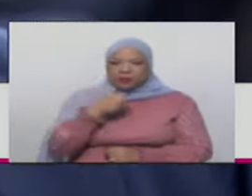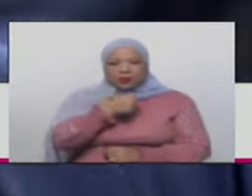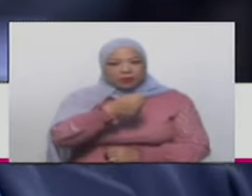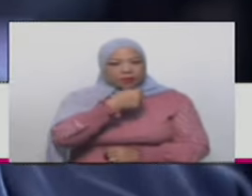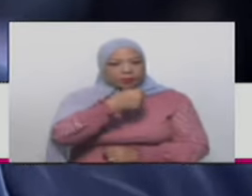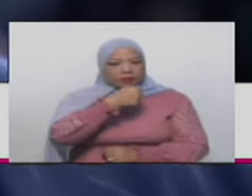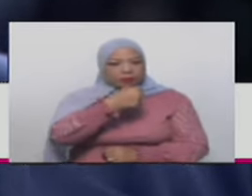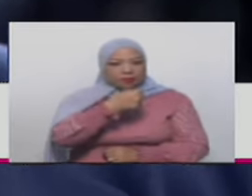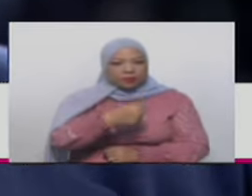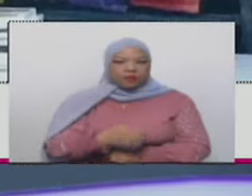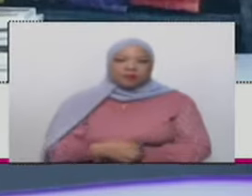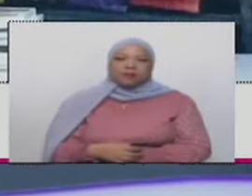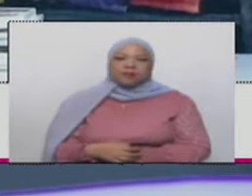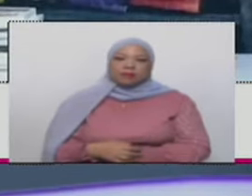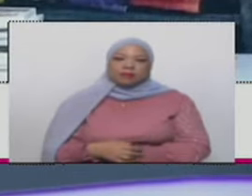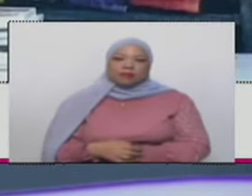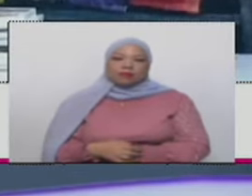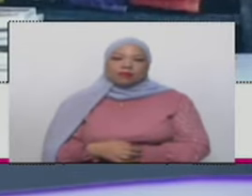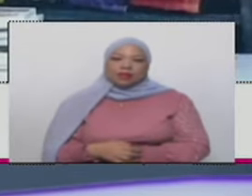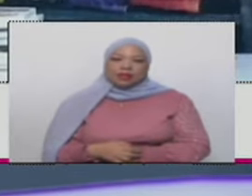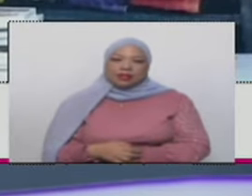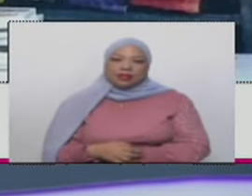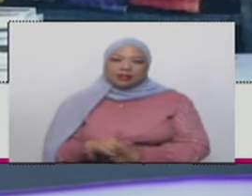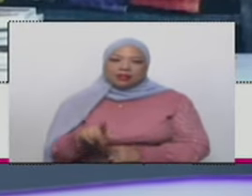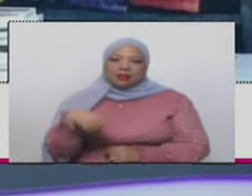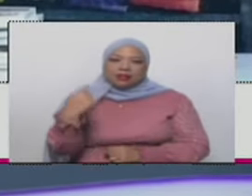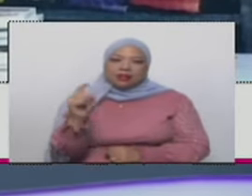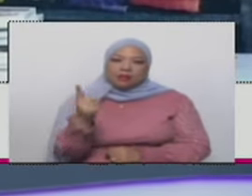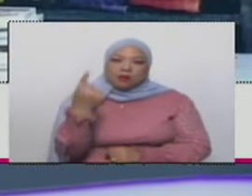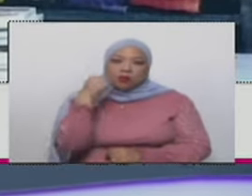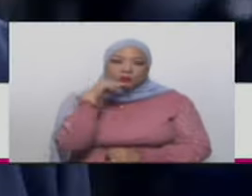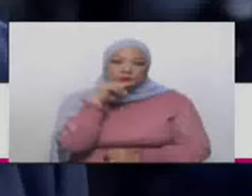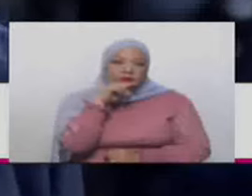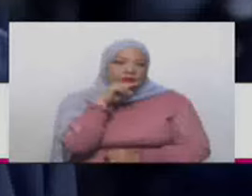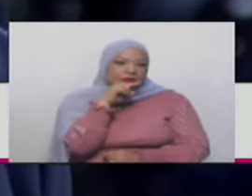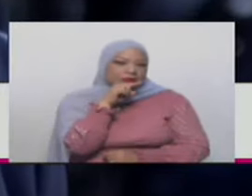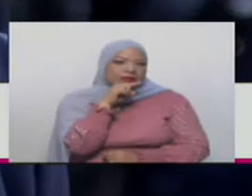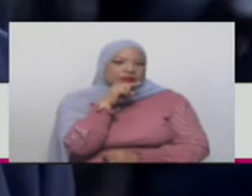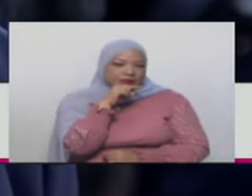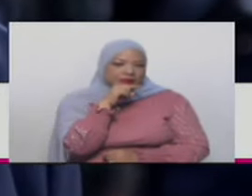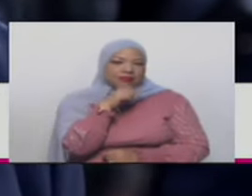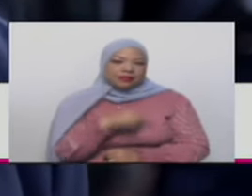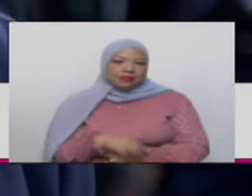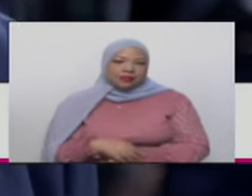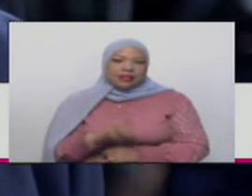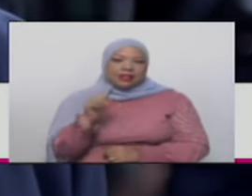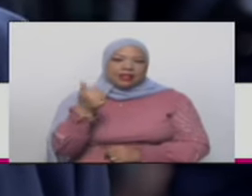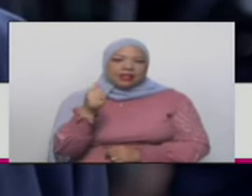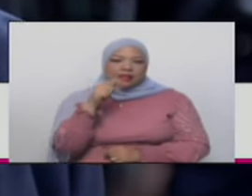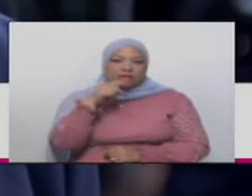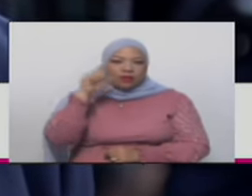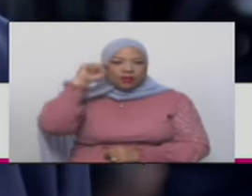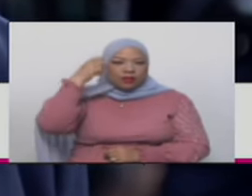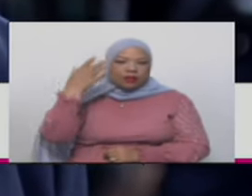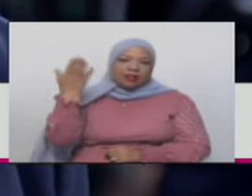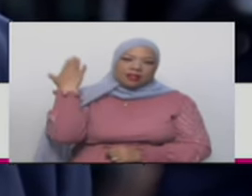Tú me vas a entender lo que te voy a decir. Mañana es 1 de octubre. Hace 10 años, ¿te acuerdas de lo que